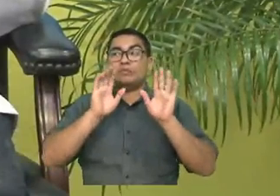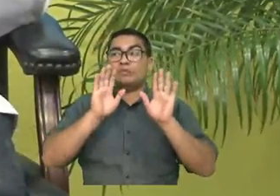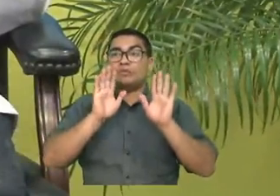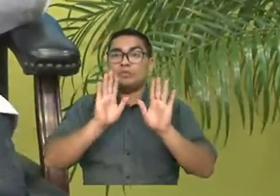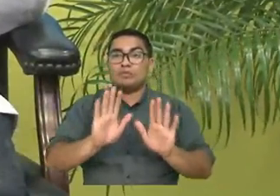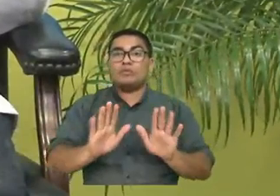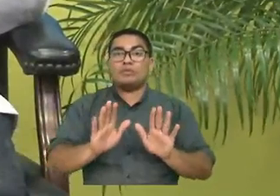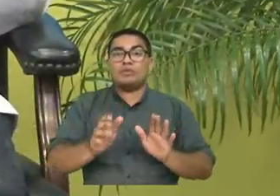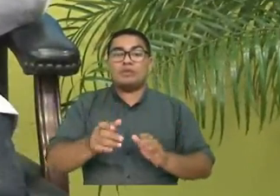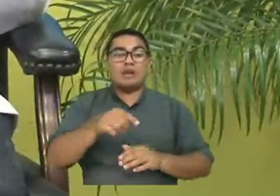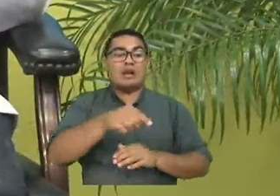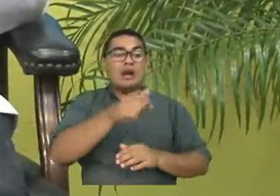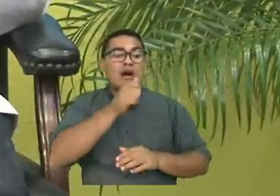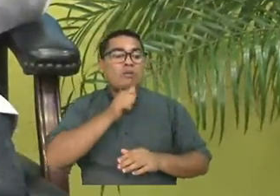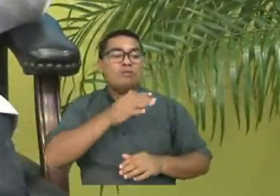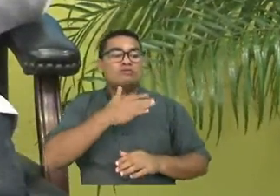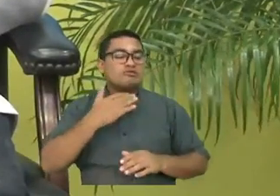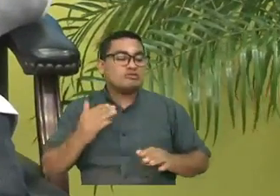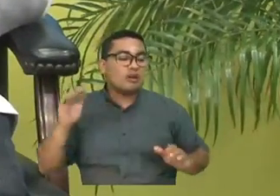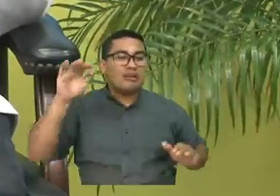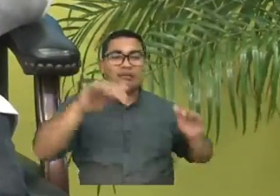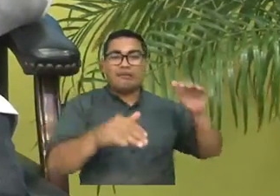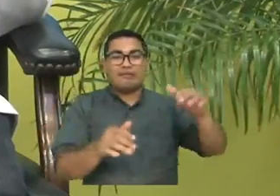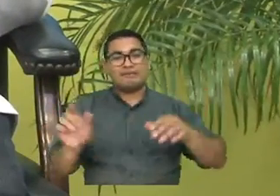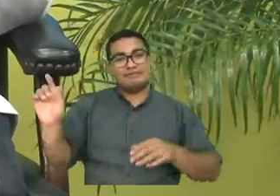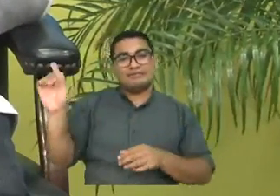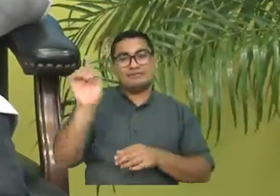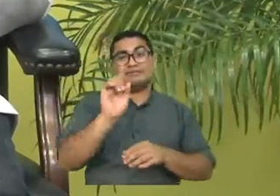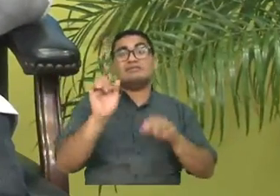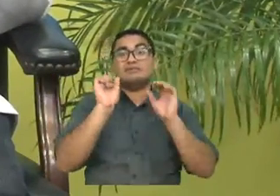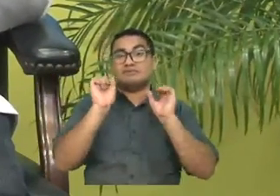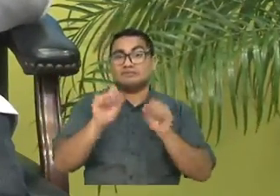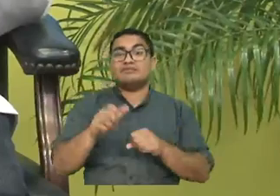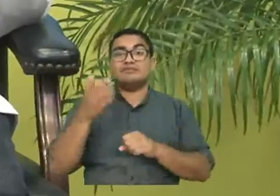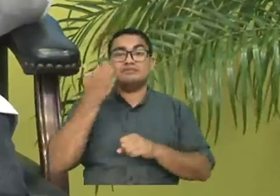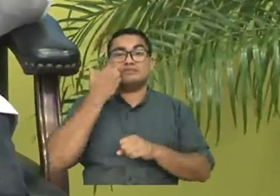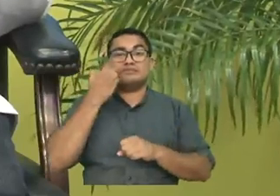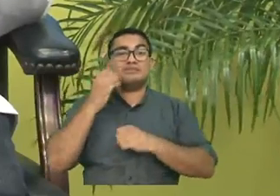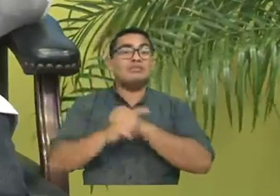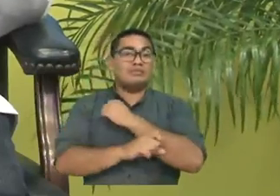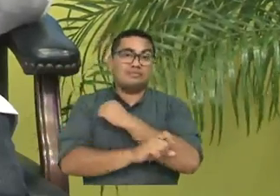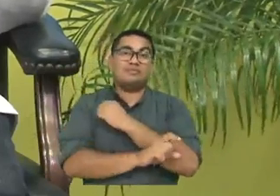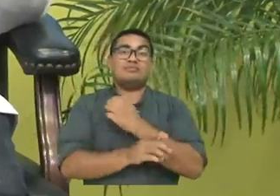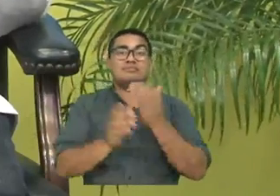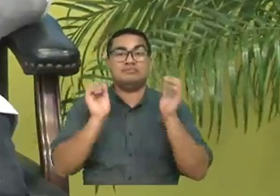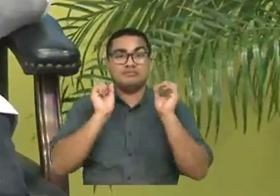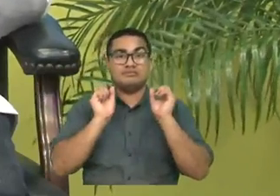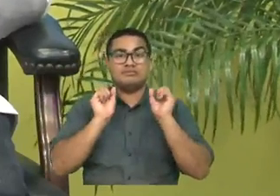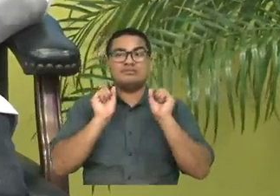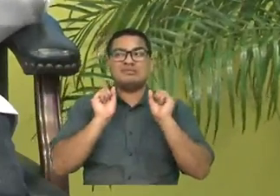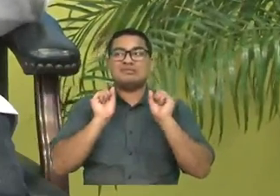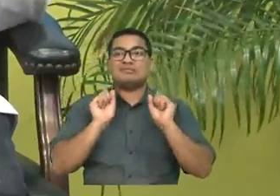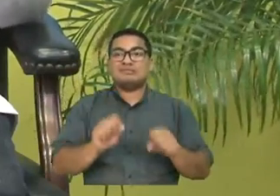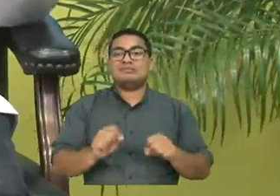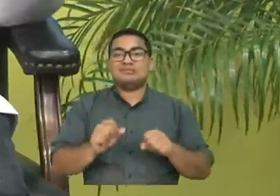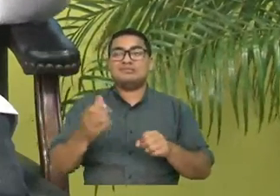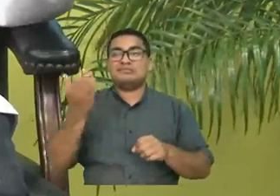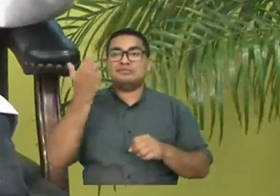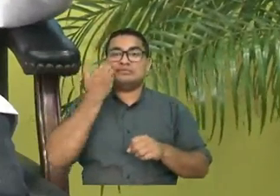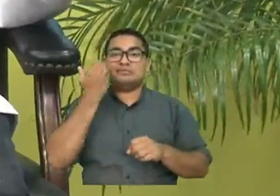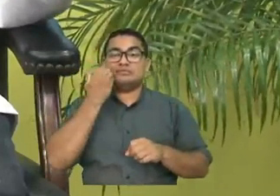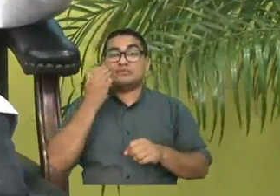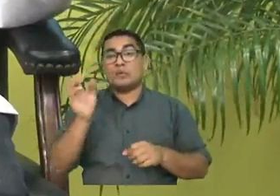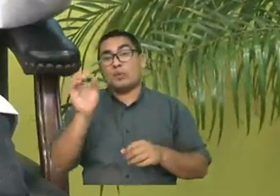evitar sumergirse en agua estancada porque ahí puede estar la bacteria, la leptospira, y por ahí la podemos agredir o a través de